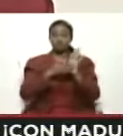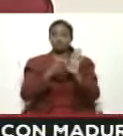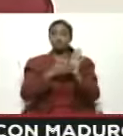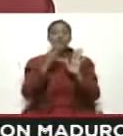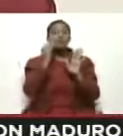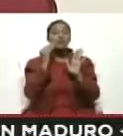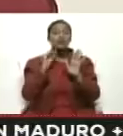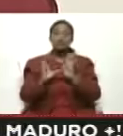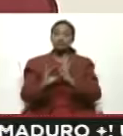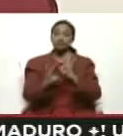vienen a Venezuela.